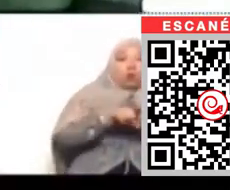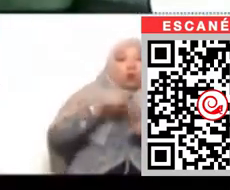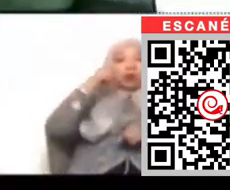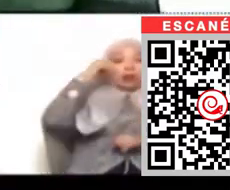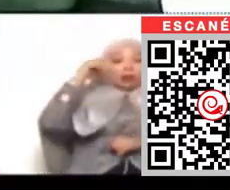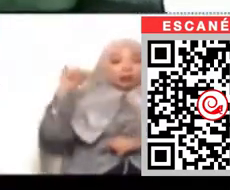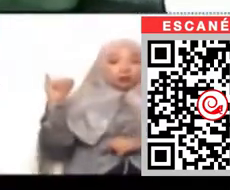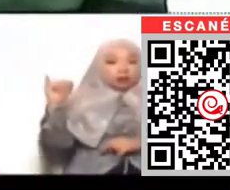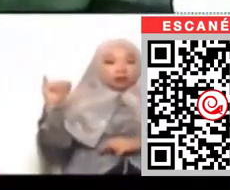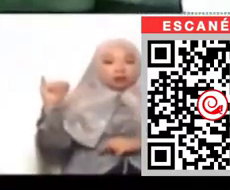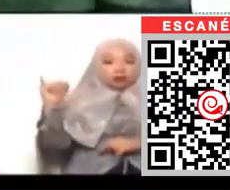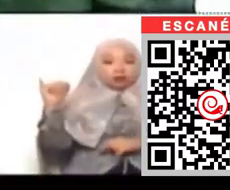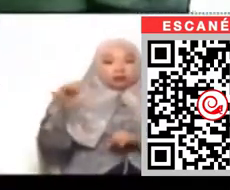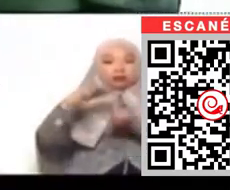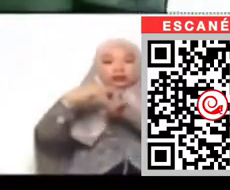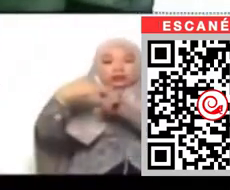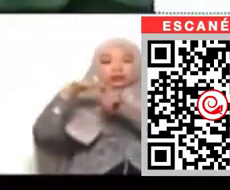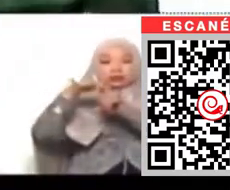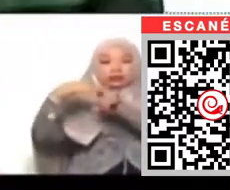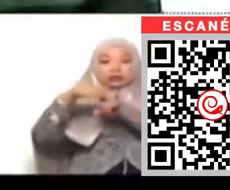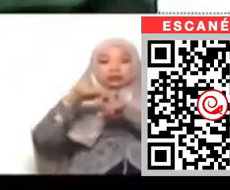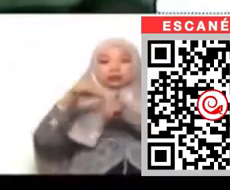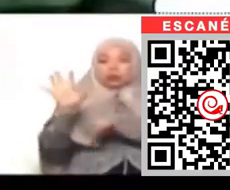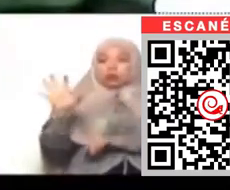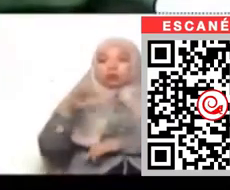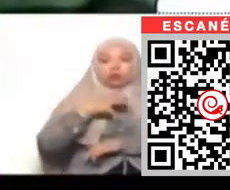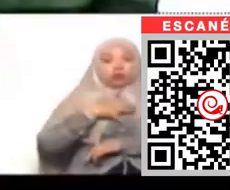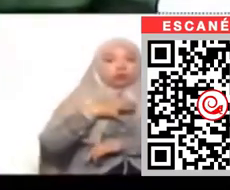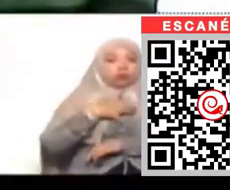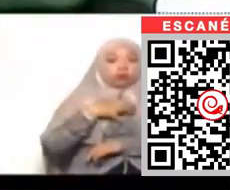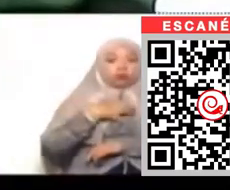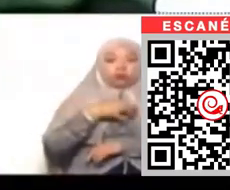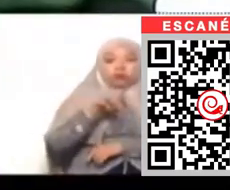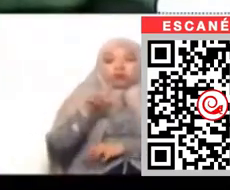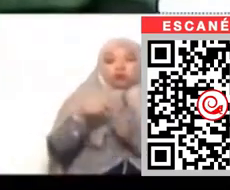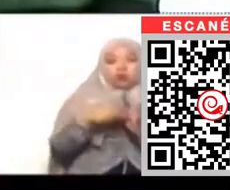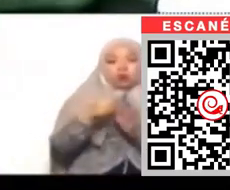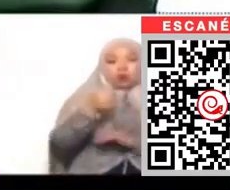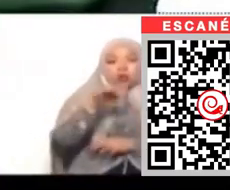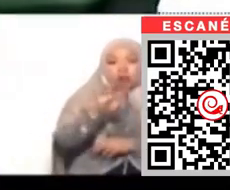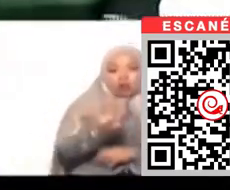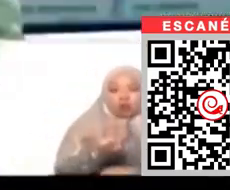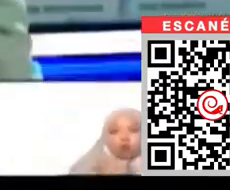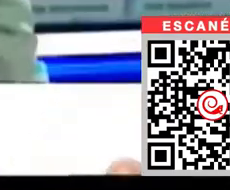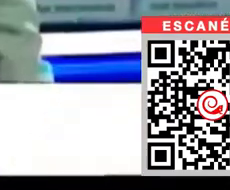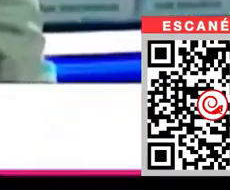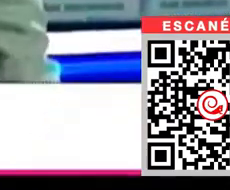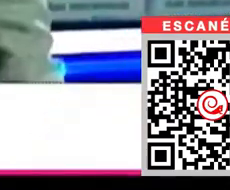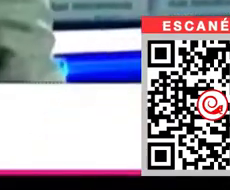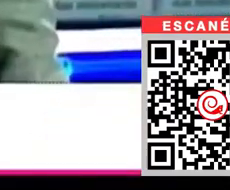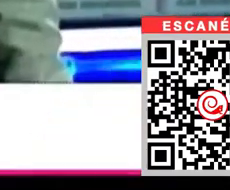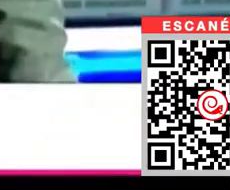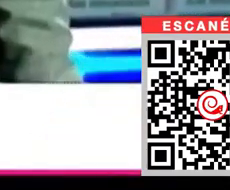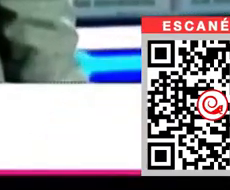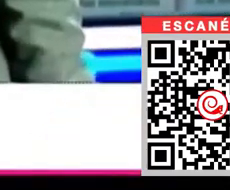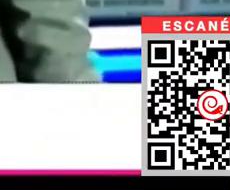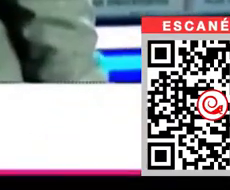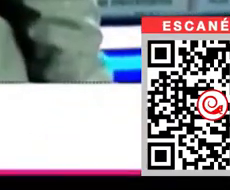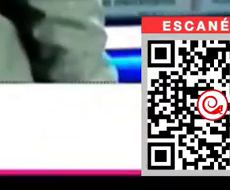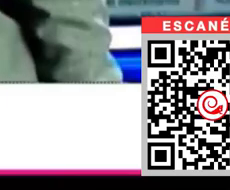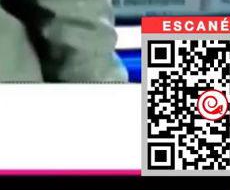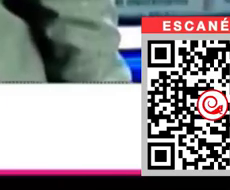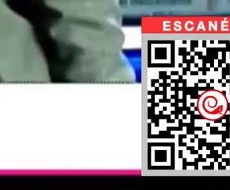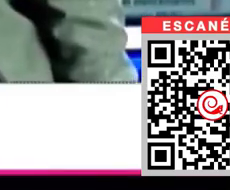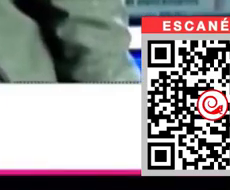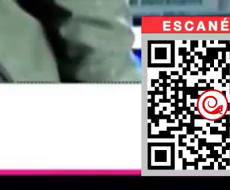Correcto. Lo buscaron. No se lo permitimos, ni en el 2014, ni en el 17, ni en el 2023. En el